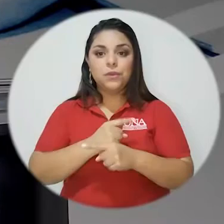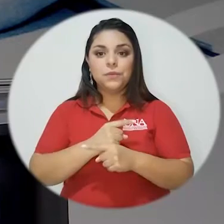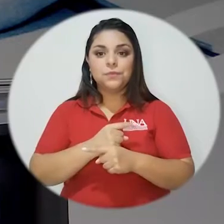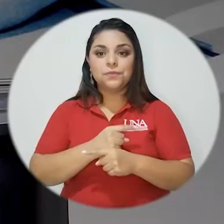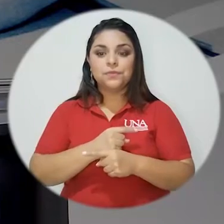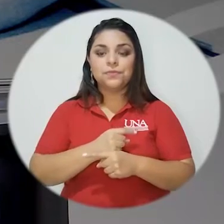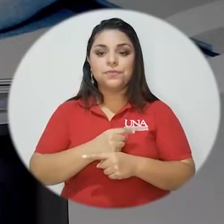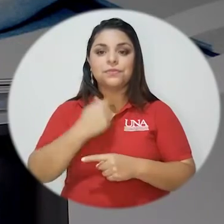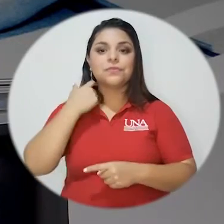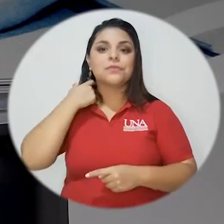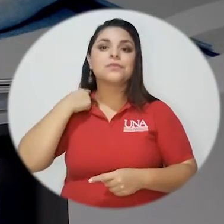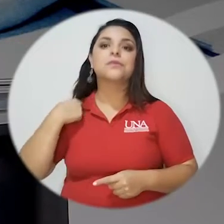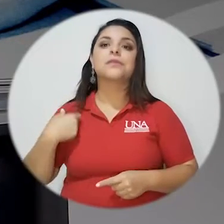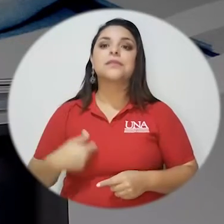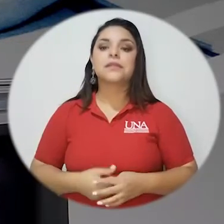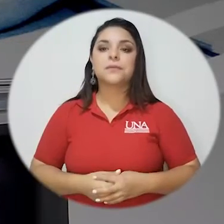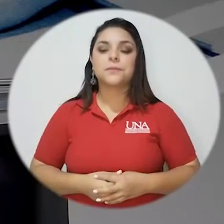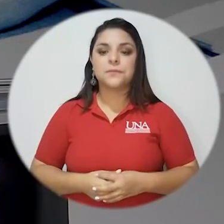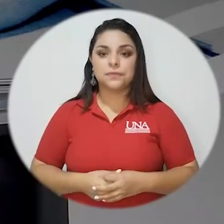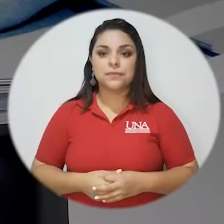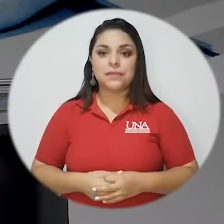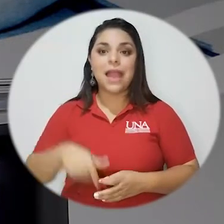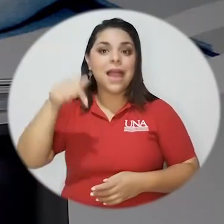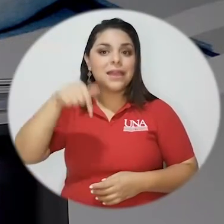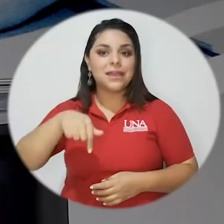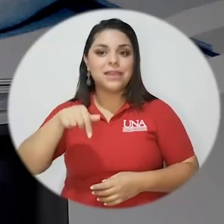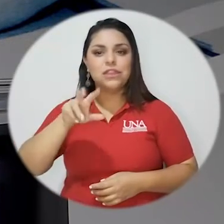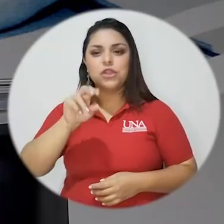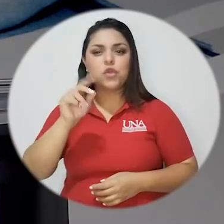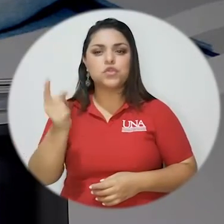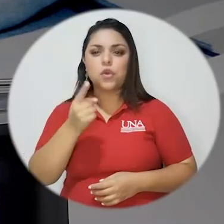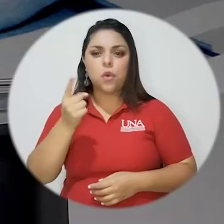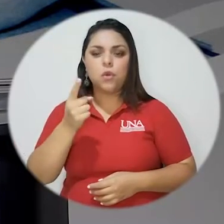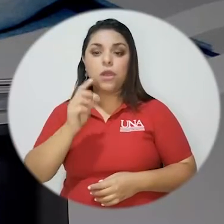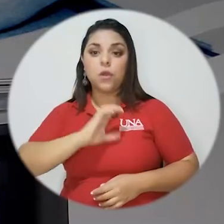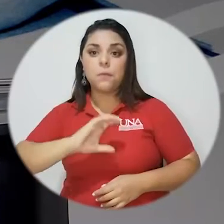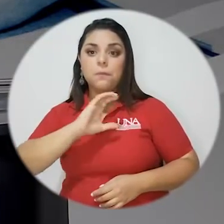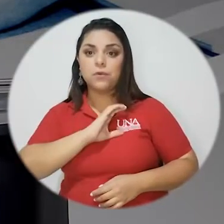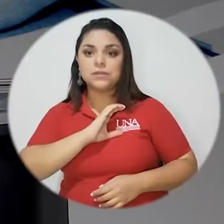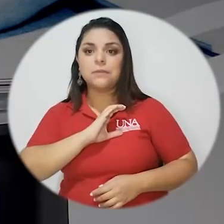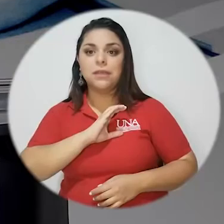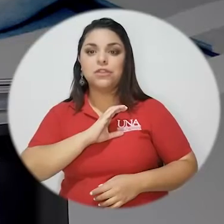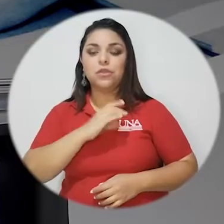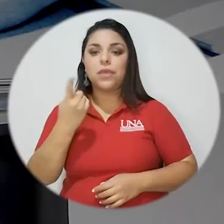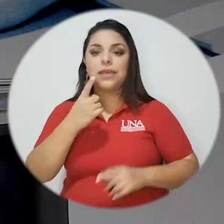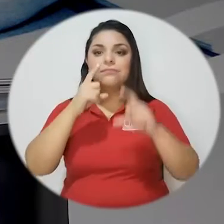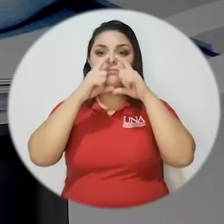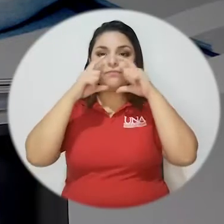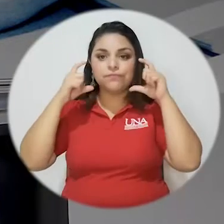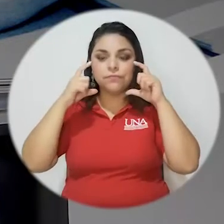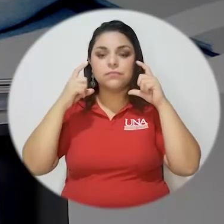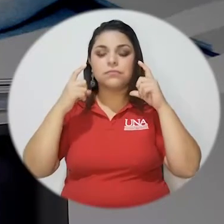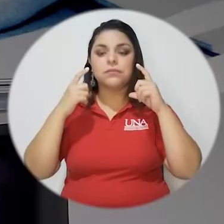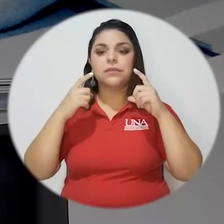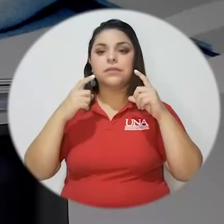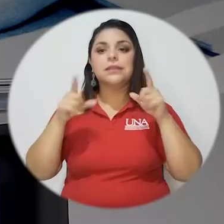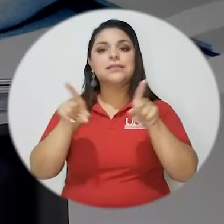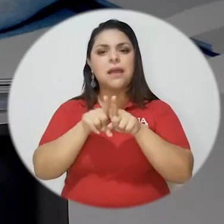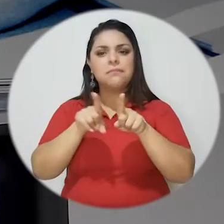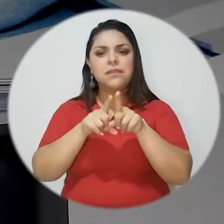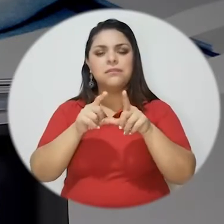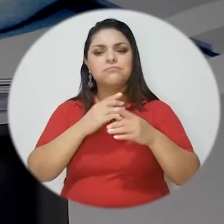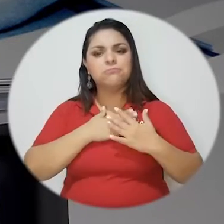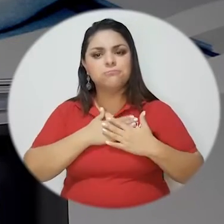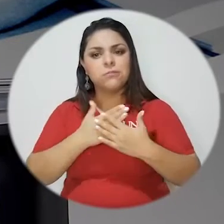Aquí, digamos, no es solamente el comportamiento en lo que yo me refería al cierre de las puertas, es el comportamiento